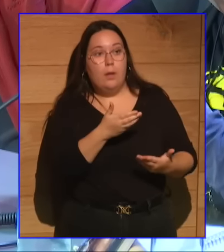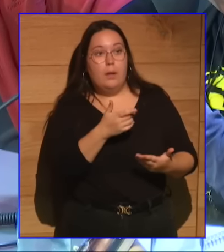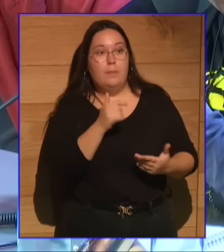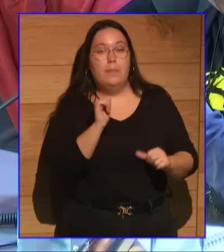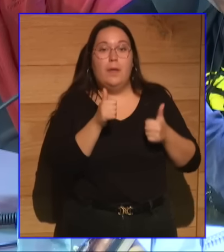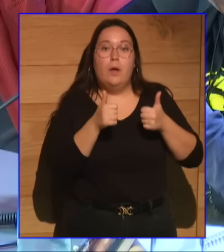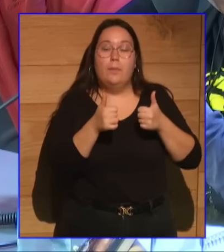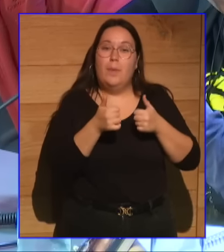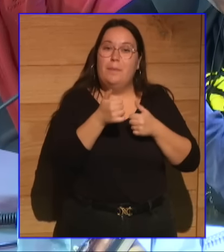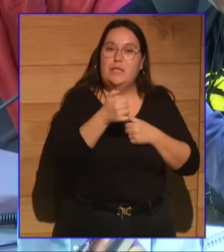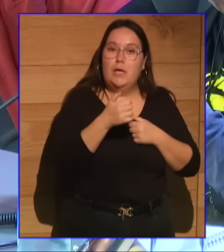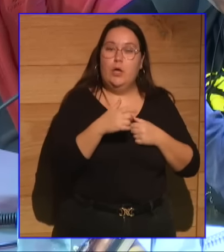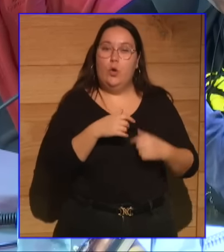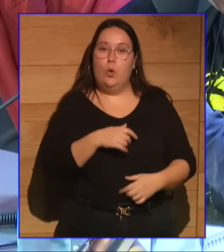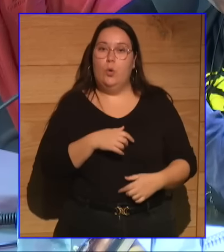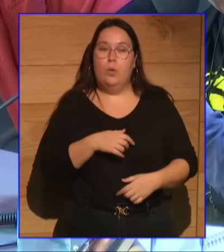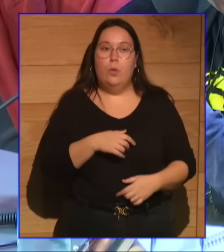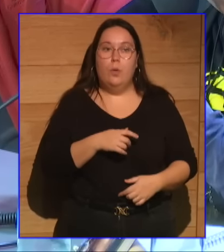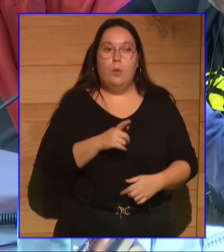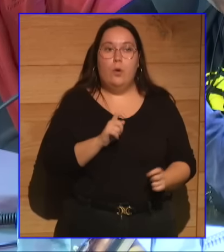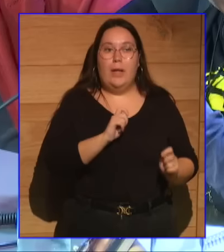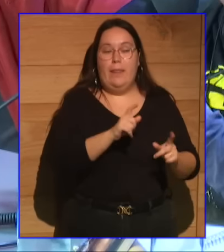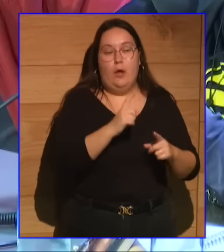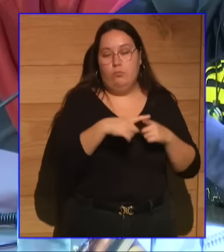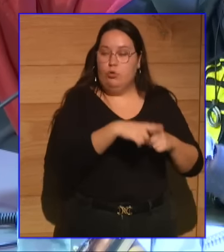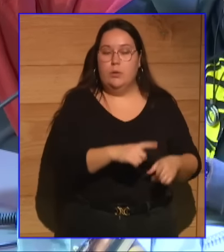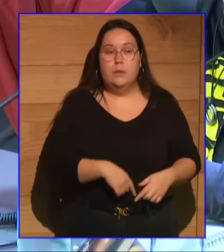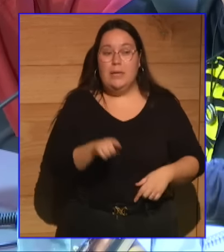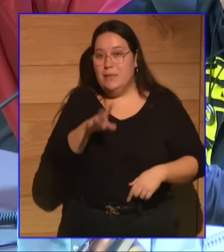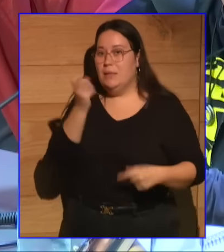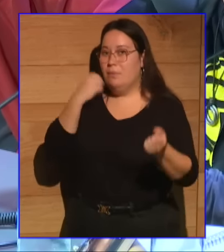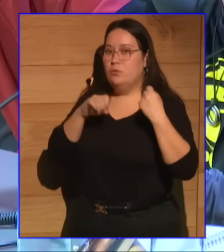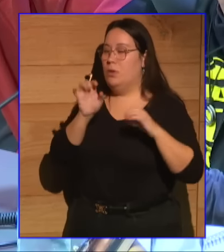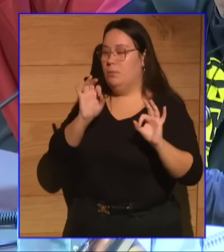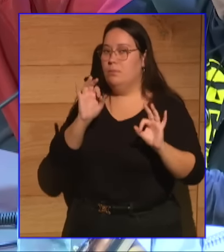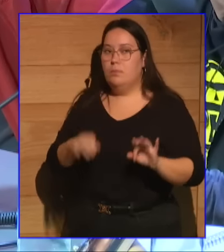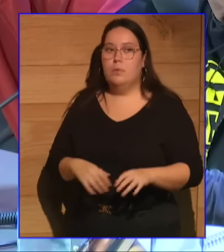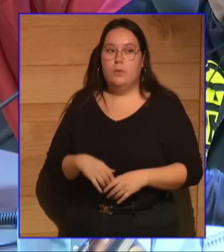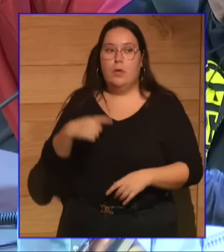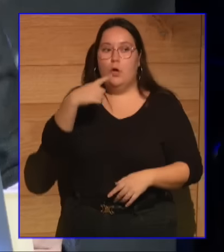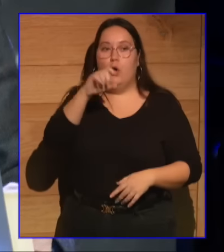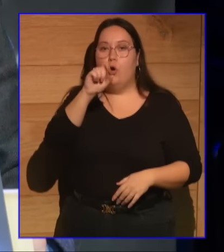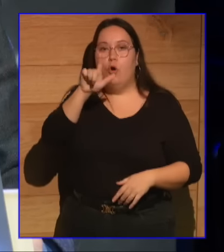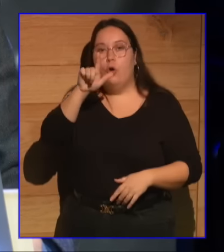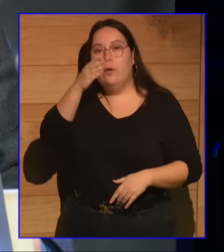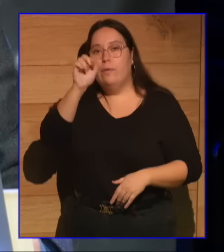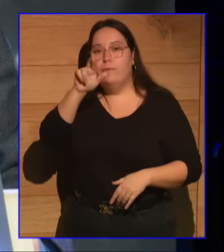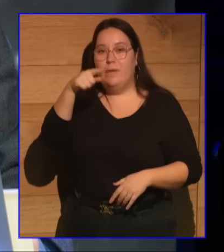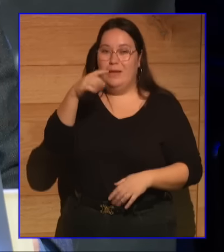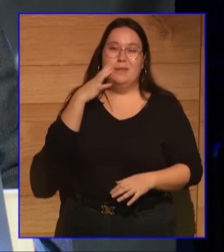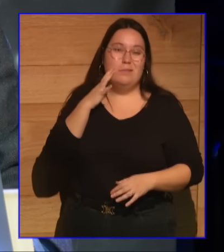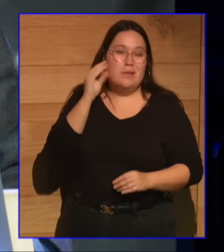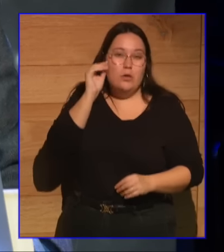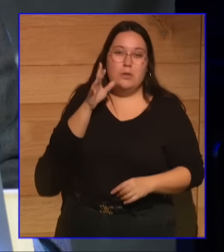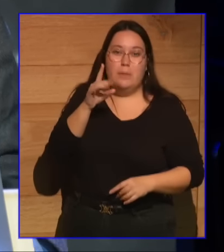el mechero y recibiendo la petaca y recibiendo... Pues creo que será el personaje precisamente, Goldberg, que será su apellido, el